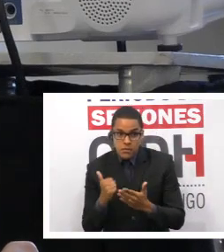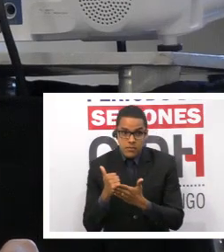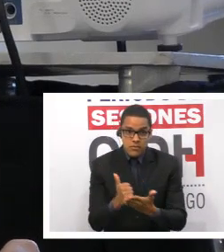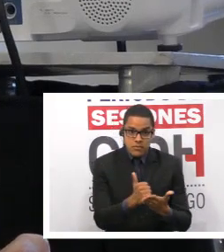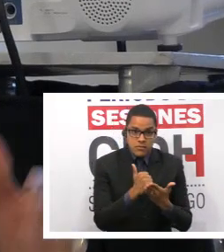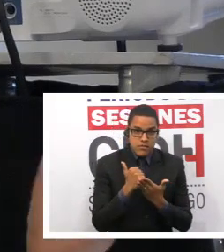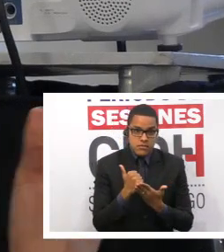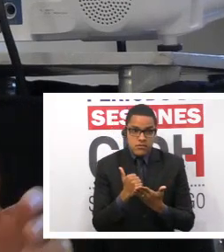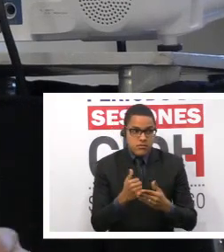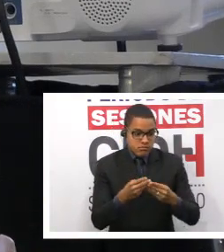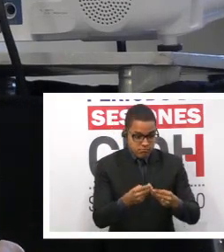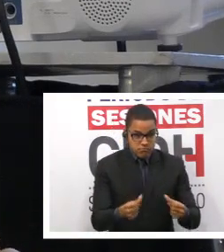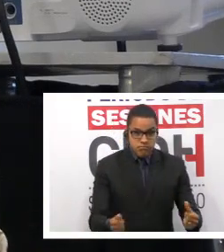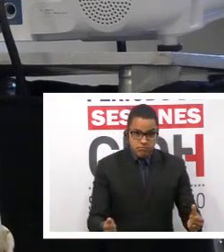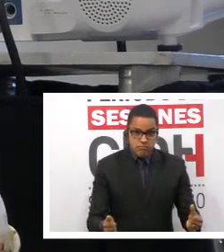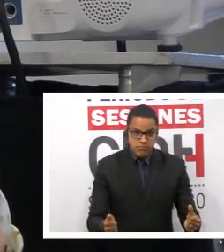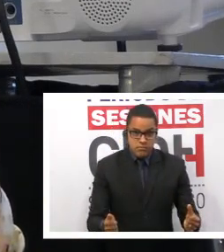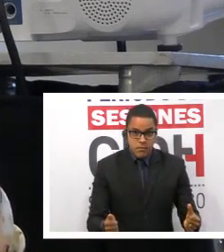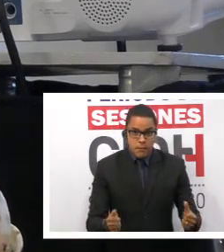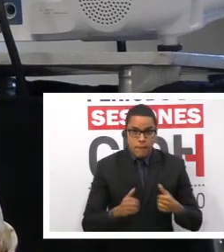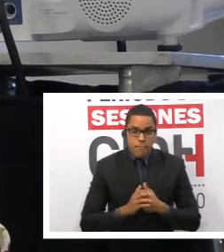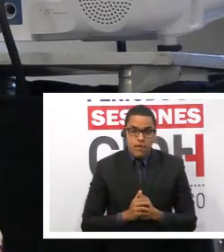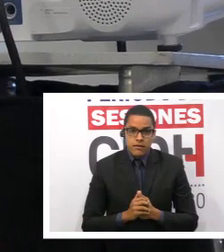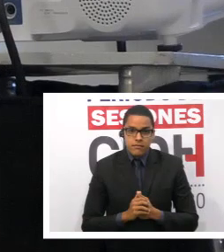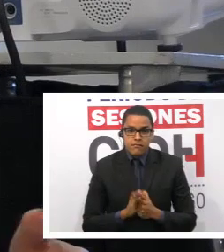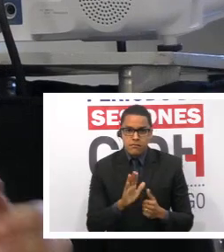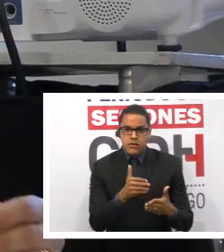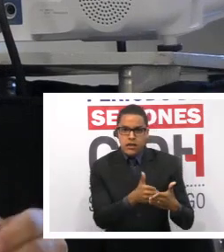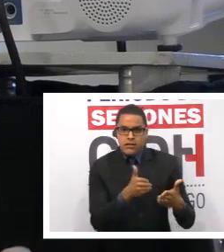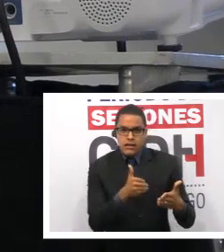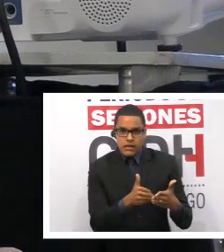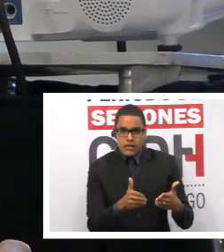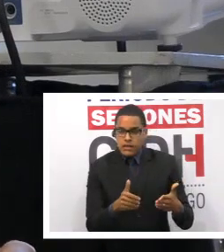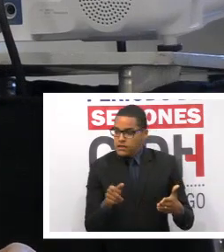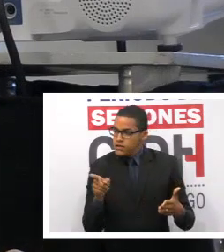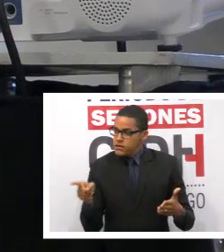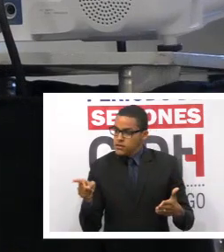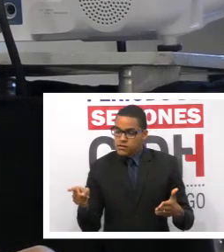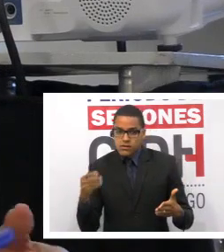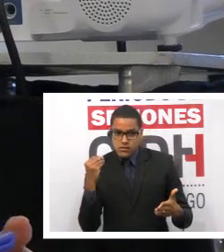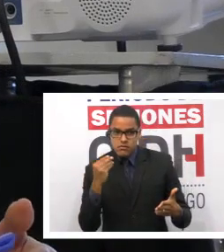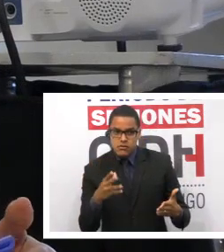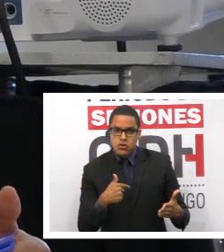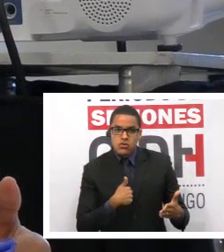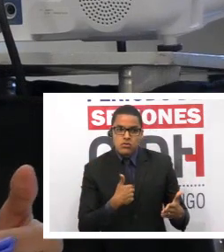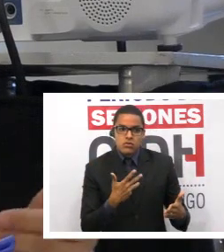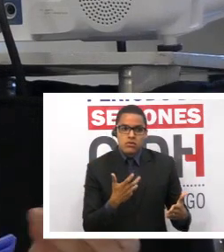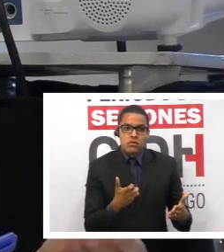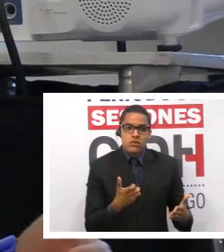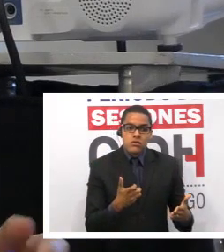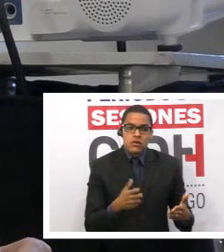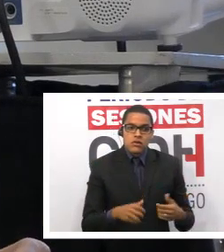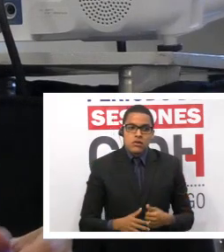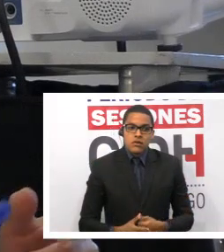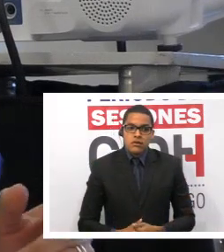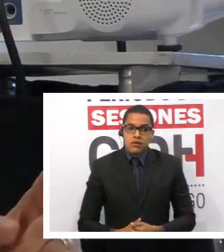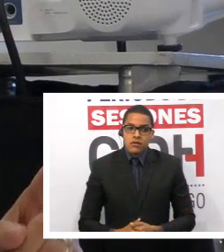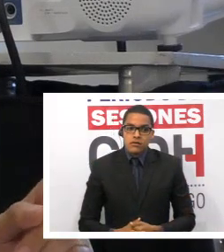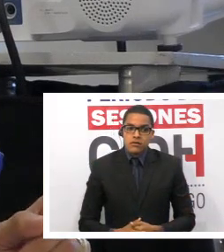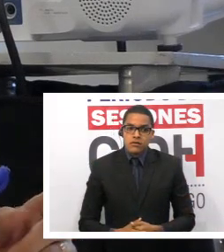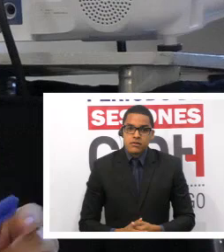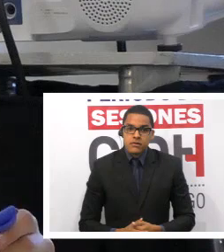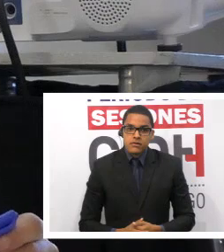es simplemente antes de pasarle a mis colegas el micrófono quería y aprovechar la